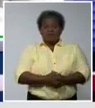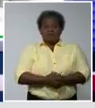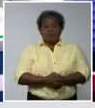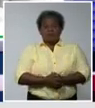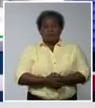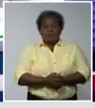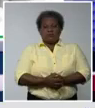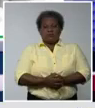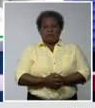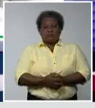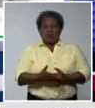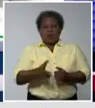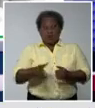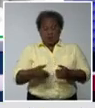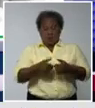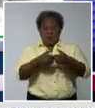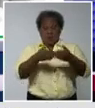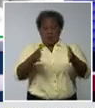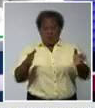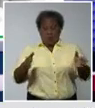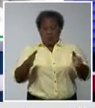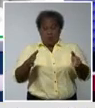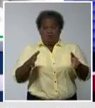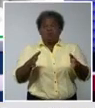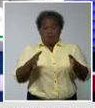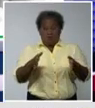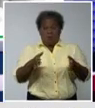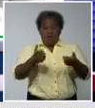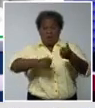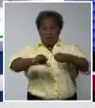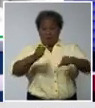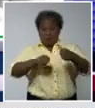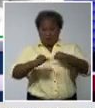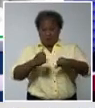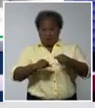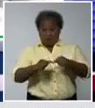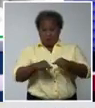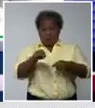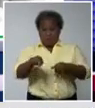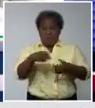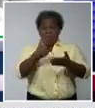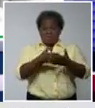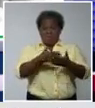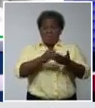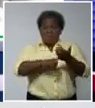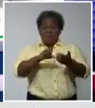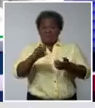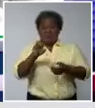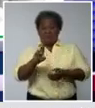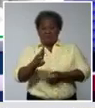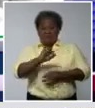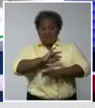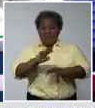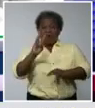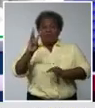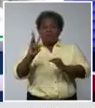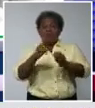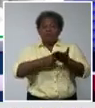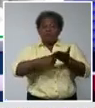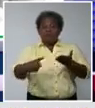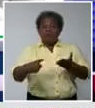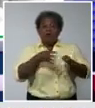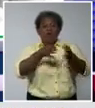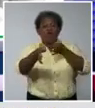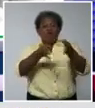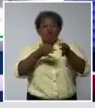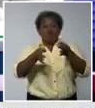se inauguró el laboratorio de biología molecular de esa provincia. Y bueno, después de 3 semanas ya de funcionamiento, este